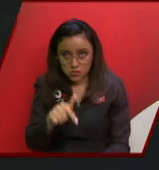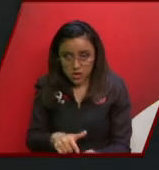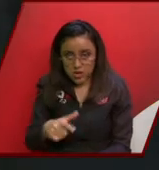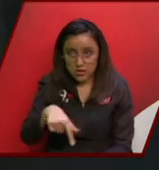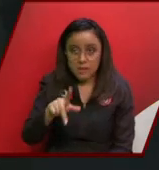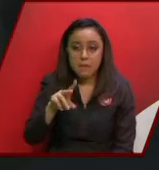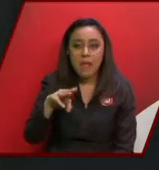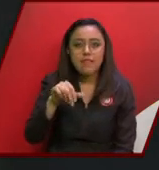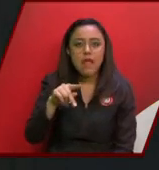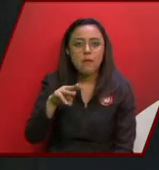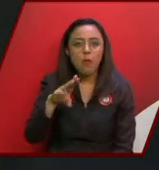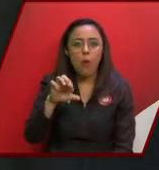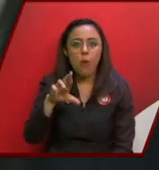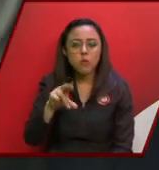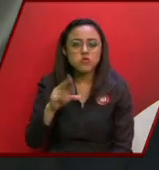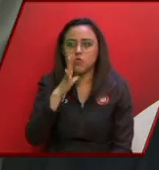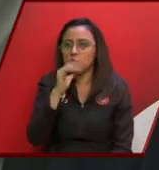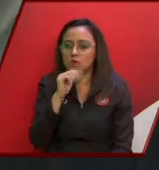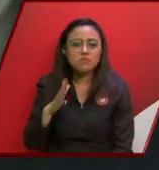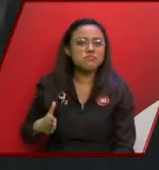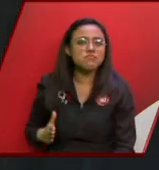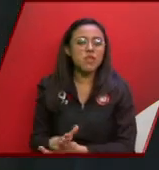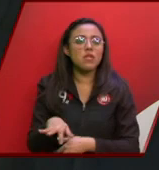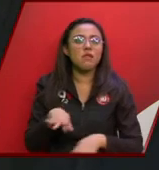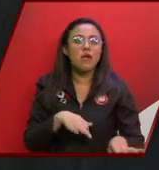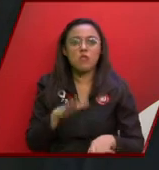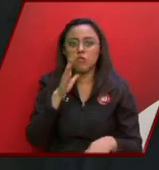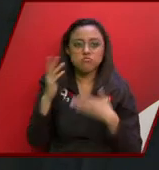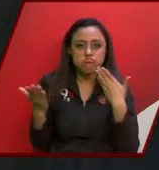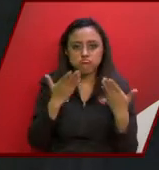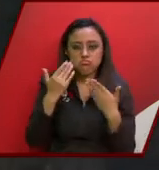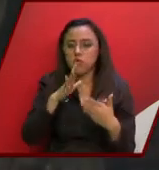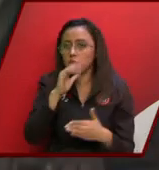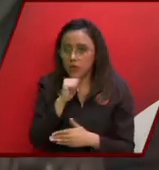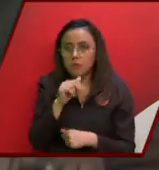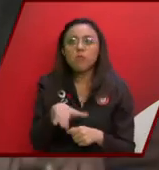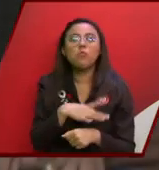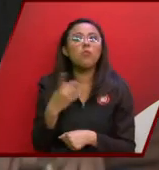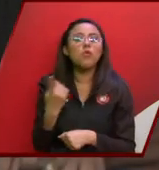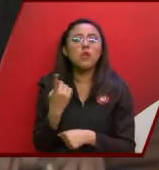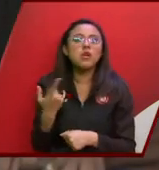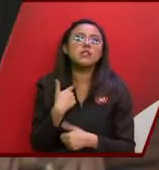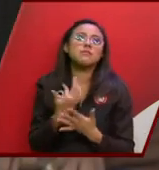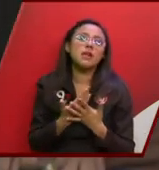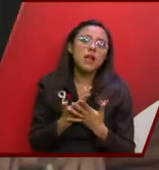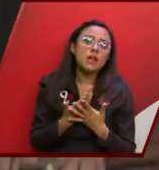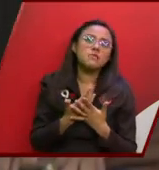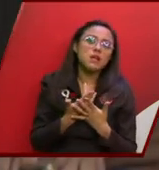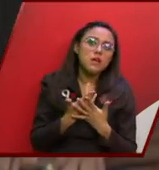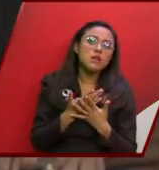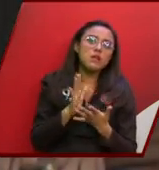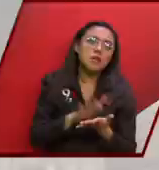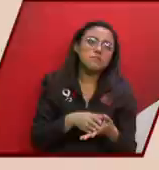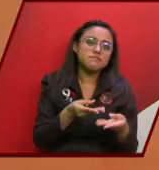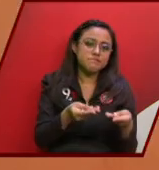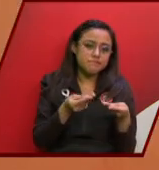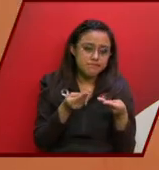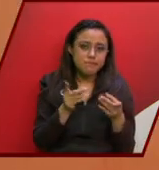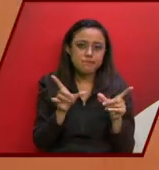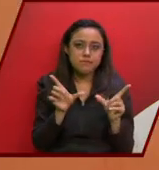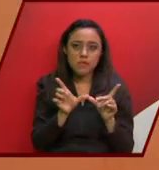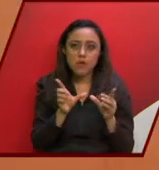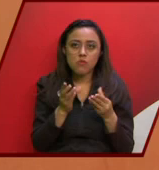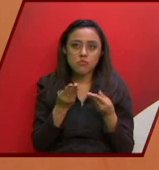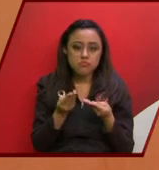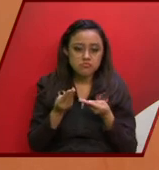encuentran imposibilitados de poder trabajar o seguir estudiando, debido a que tienen años esperando la llegada de sus títulos.